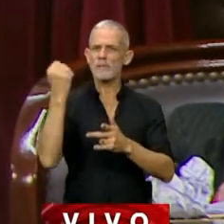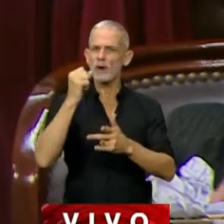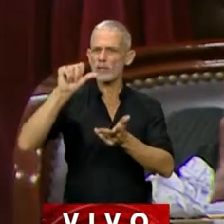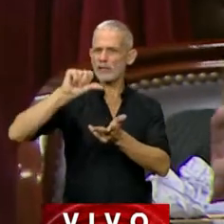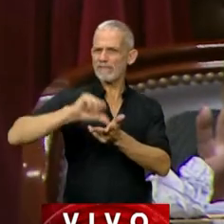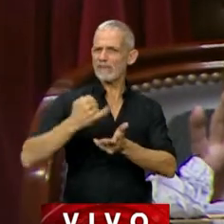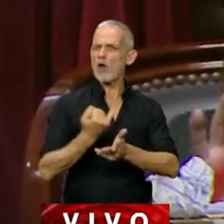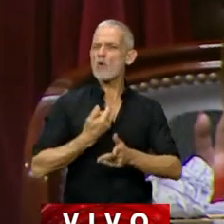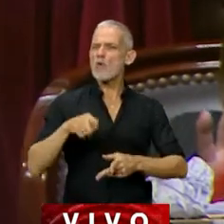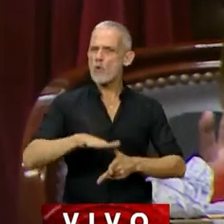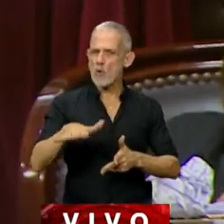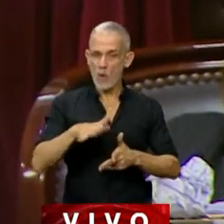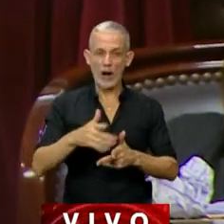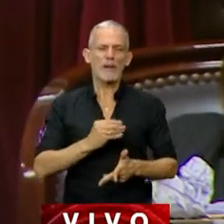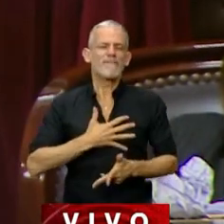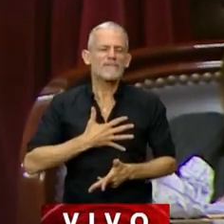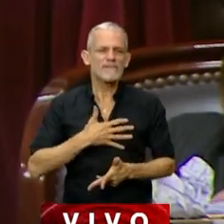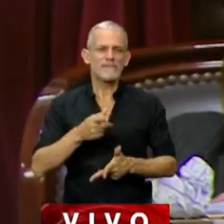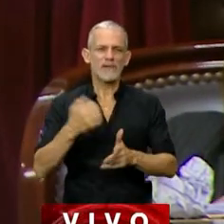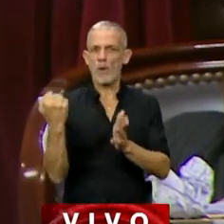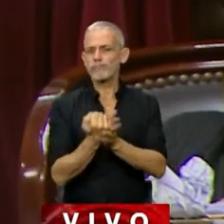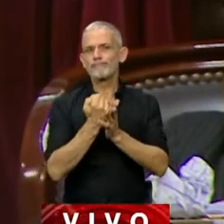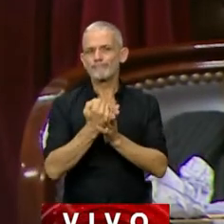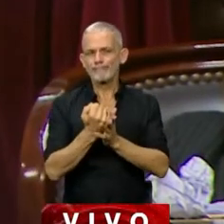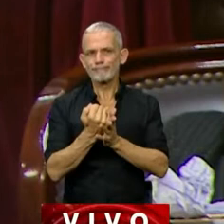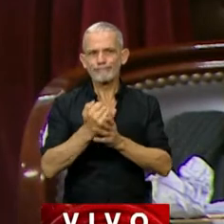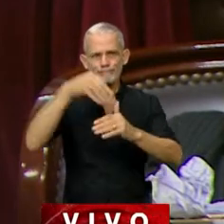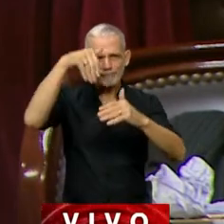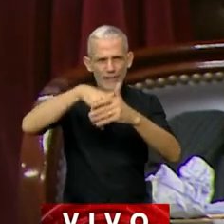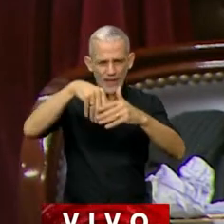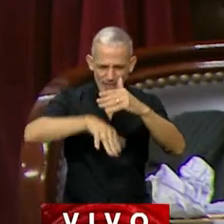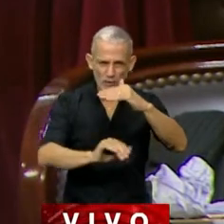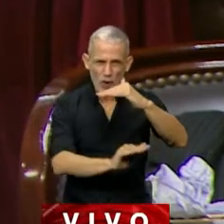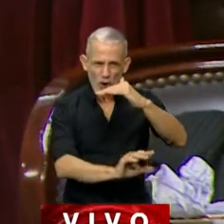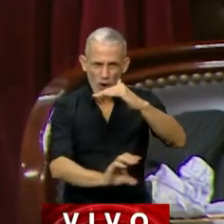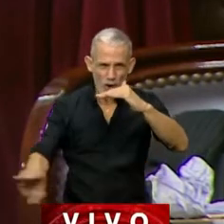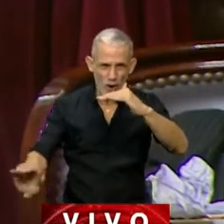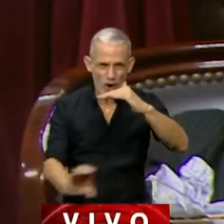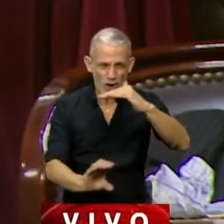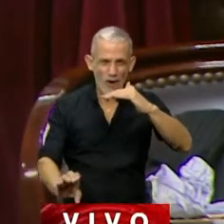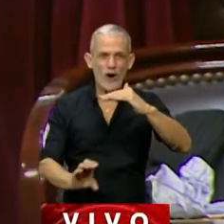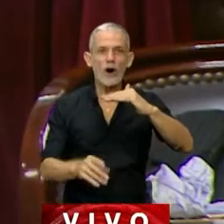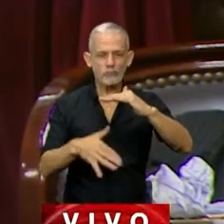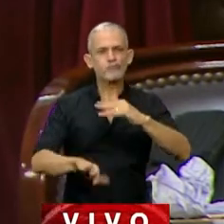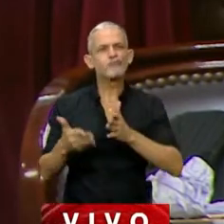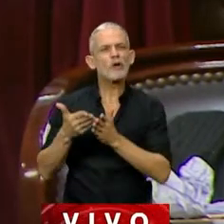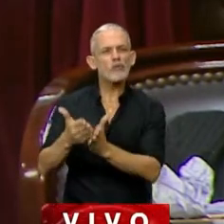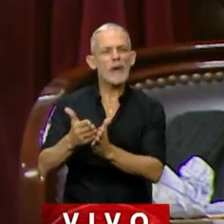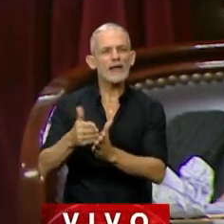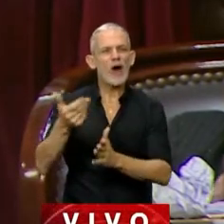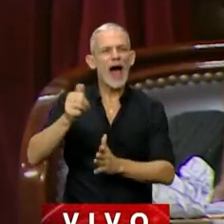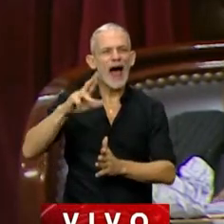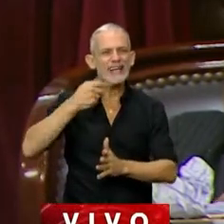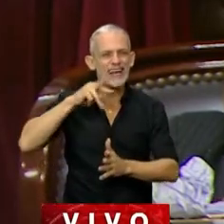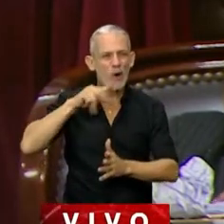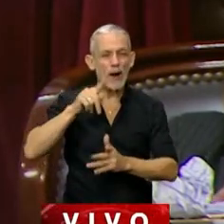geopolíticos, el afectivo y el simbólico de albergar en sus profundidades los restos del submarino Ara San Juan